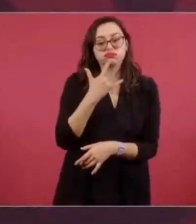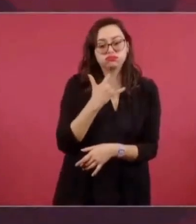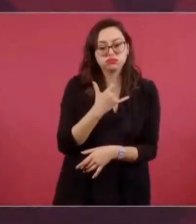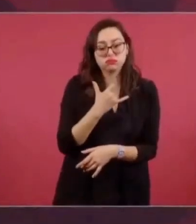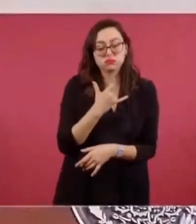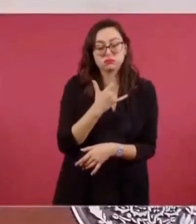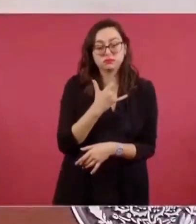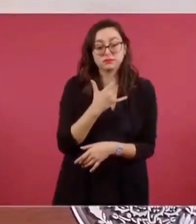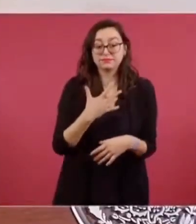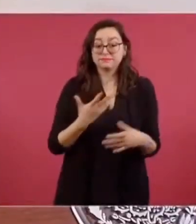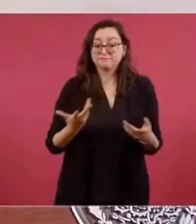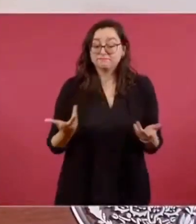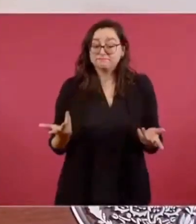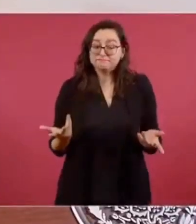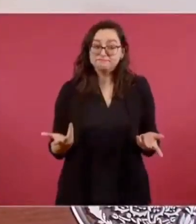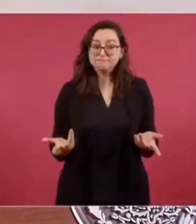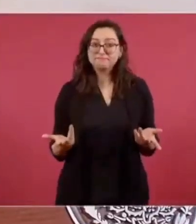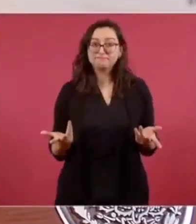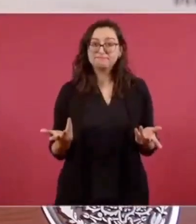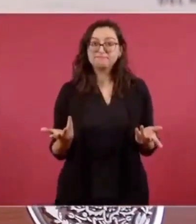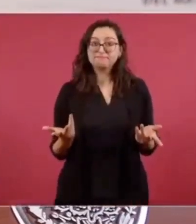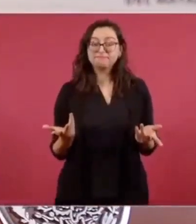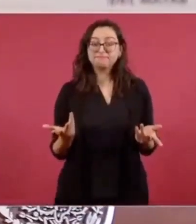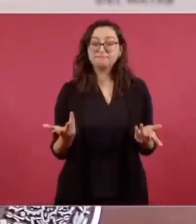va a ser